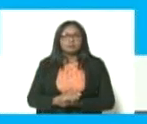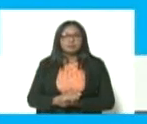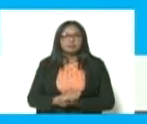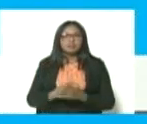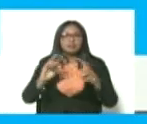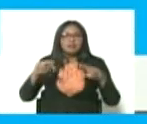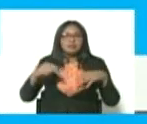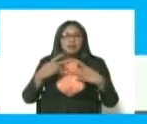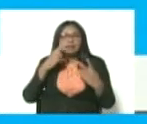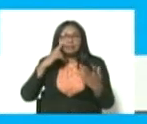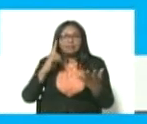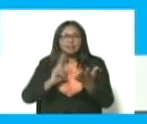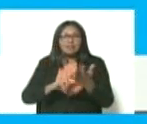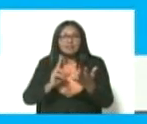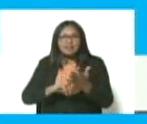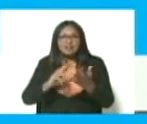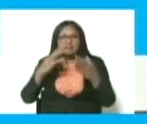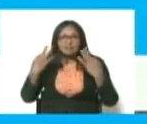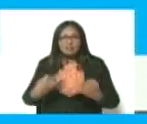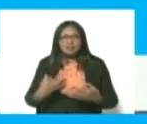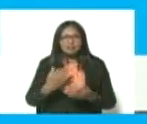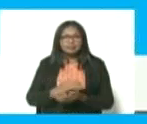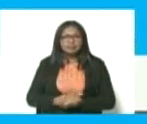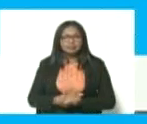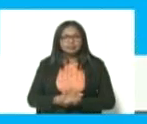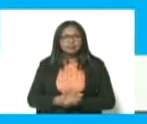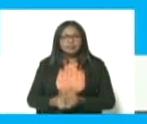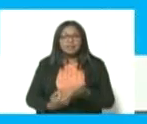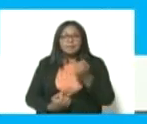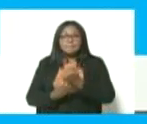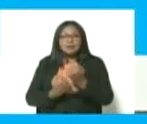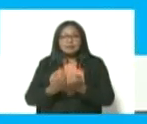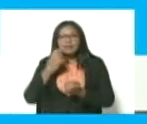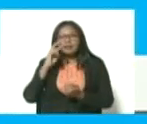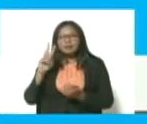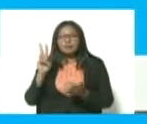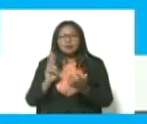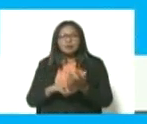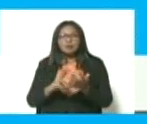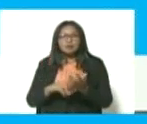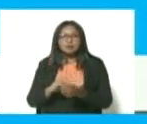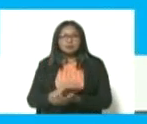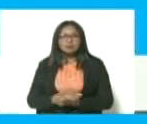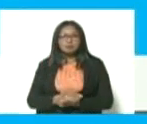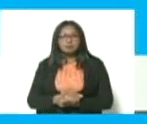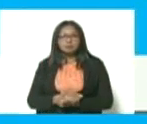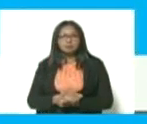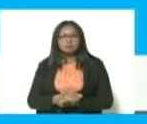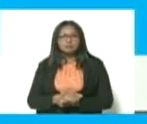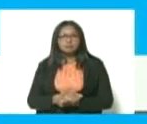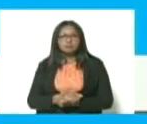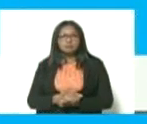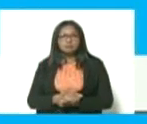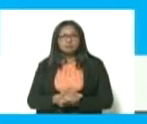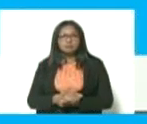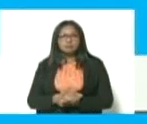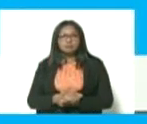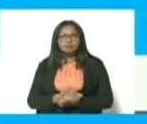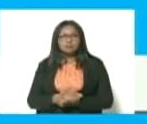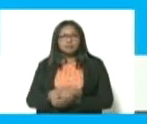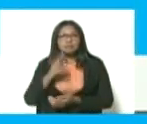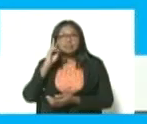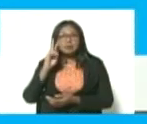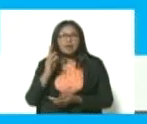rectificación realista, en base a la realidad, y que sea una rectificación también